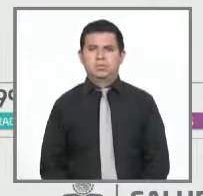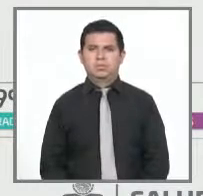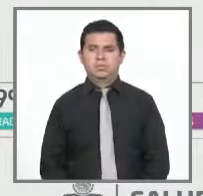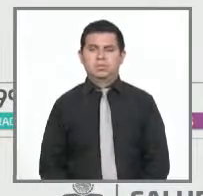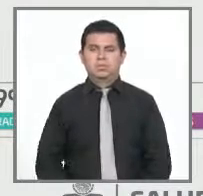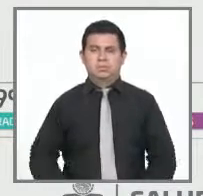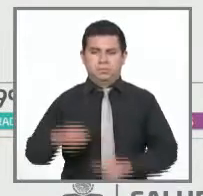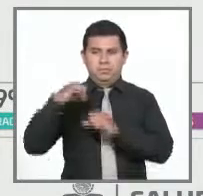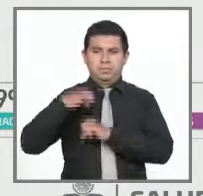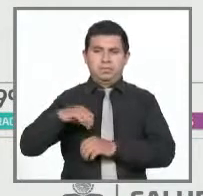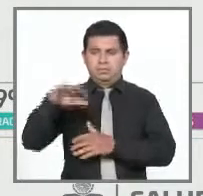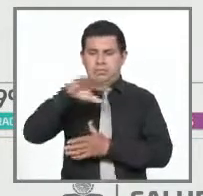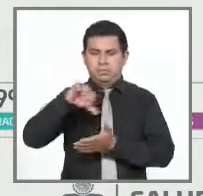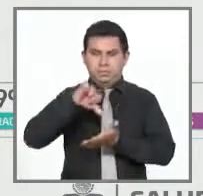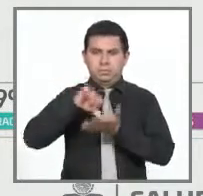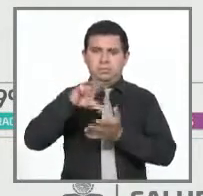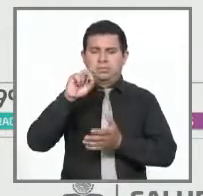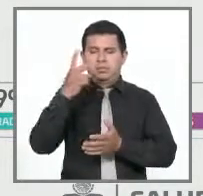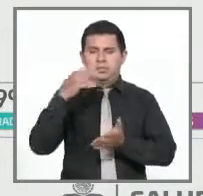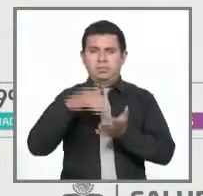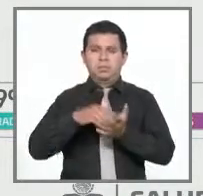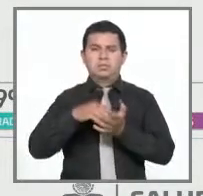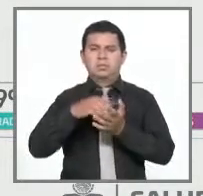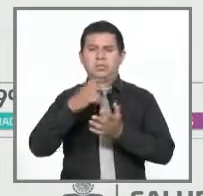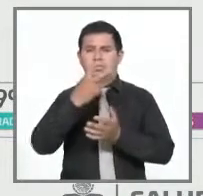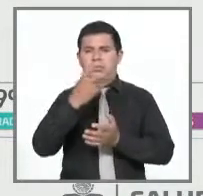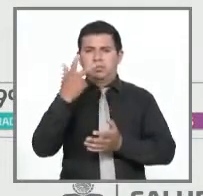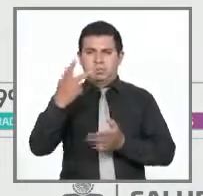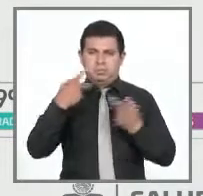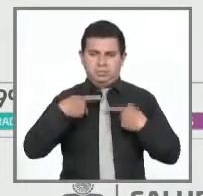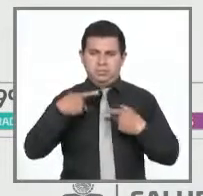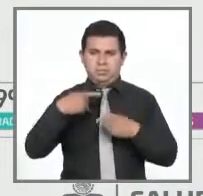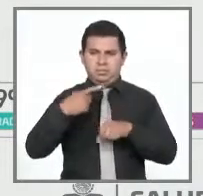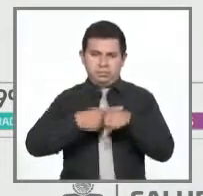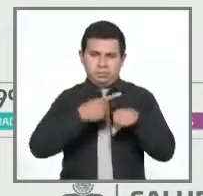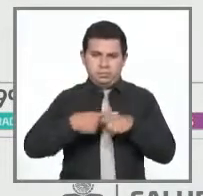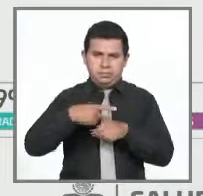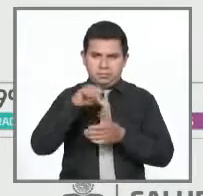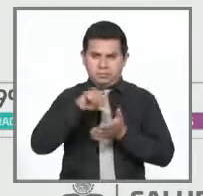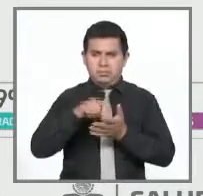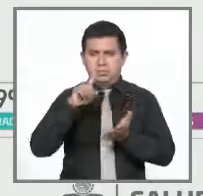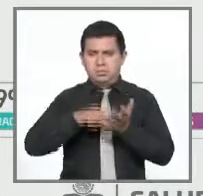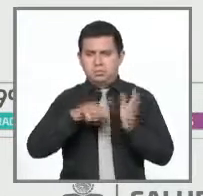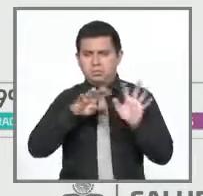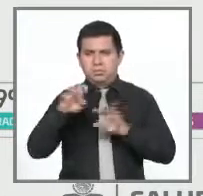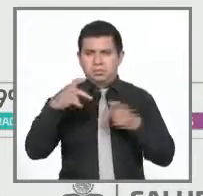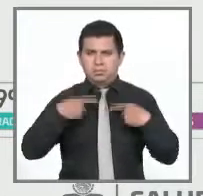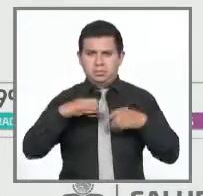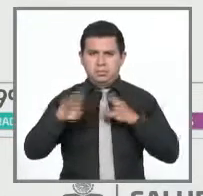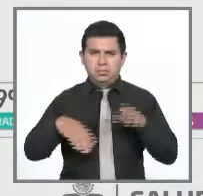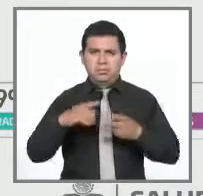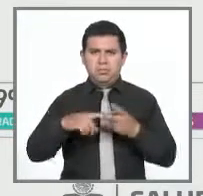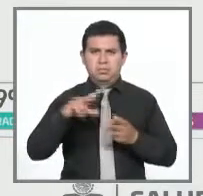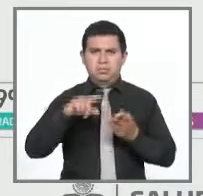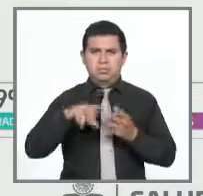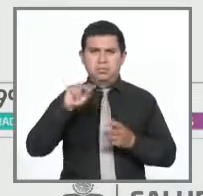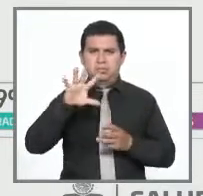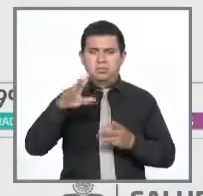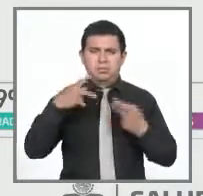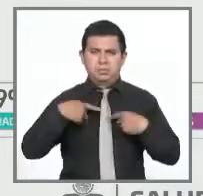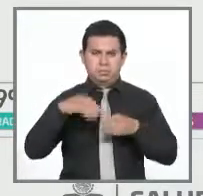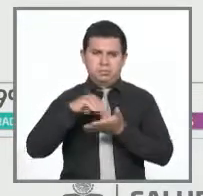centrales 32 mil 208 casos confirmados 1900 defunciones 85